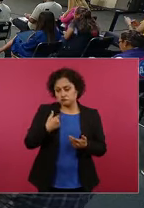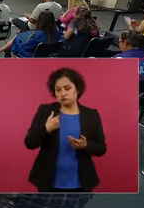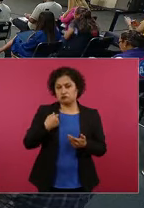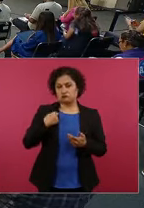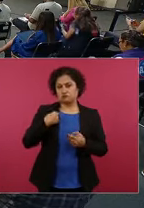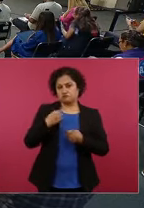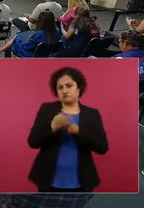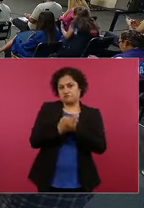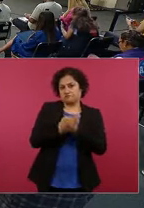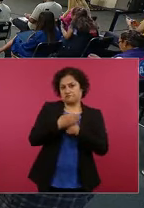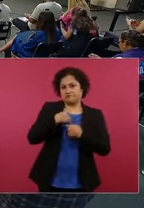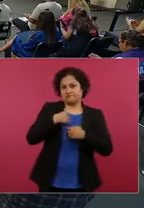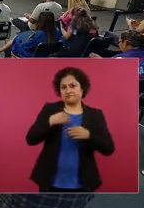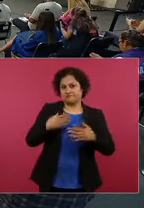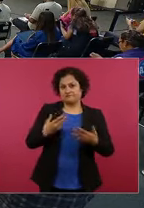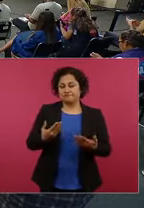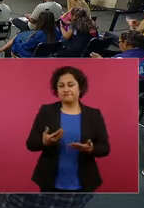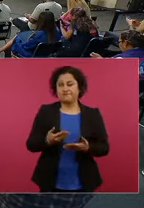porque